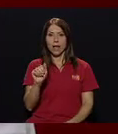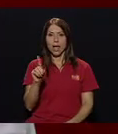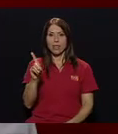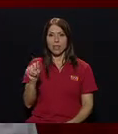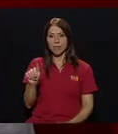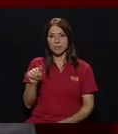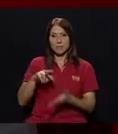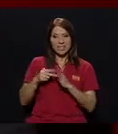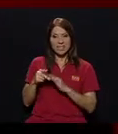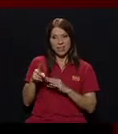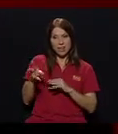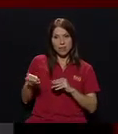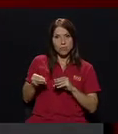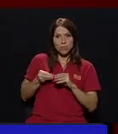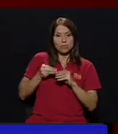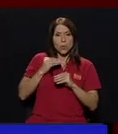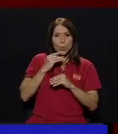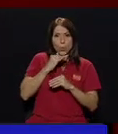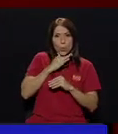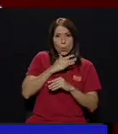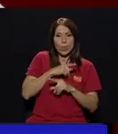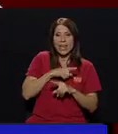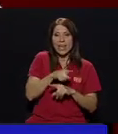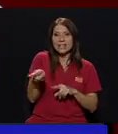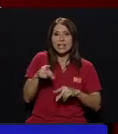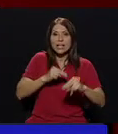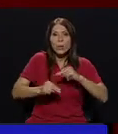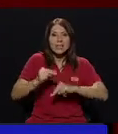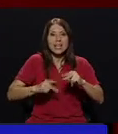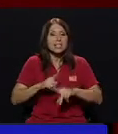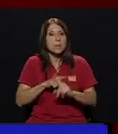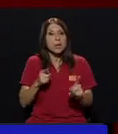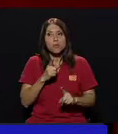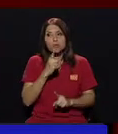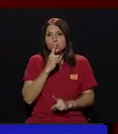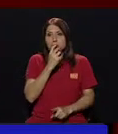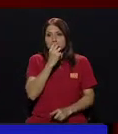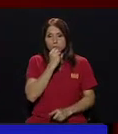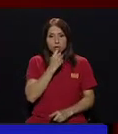que de igual forma se comercializa, pero no se menciona, ¿verdad?